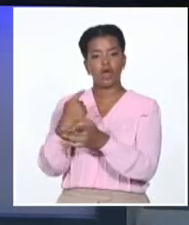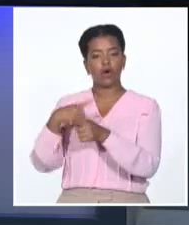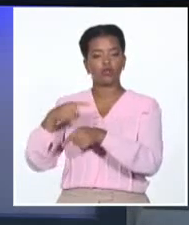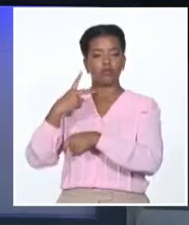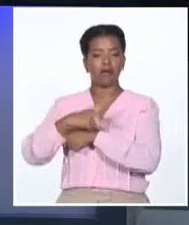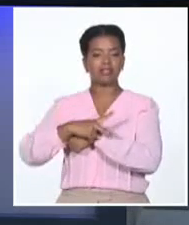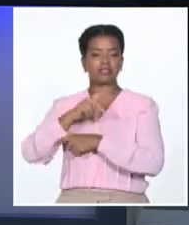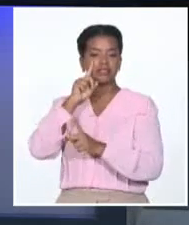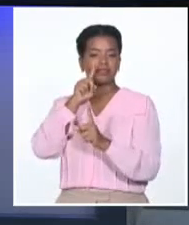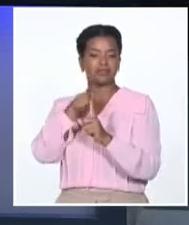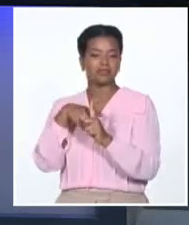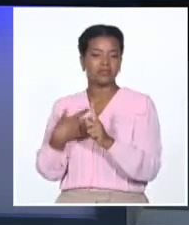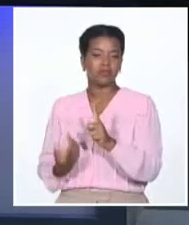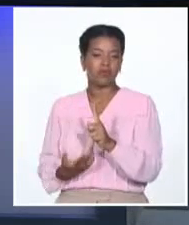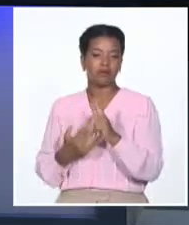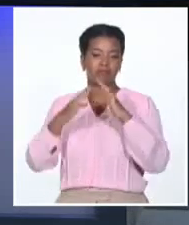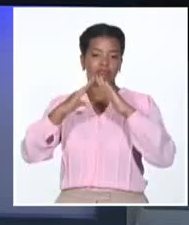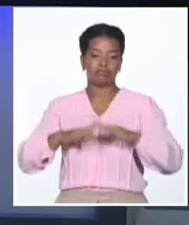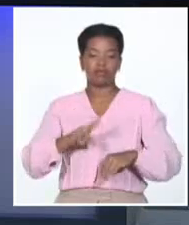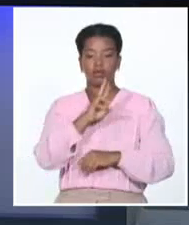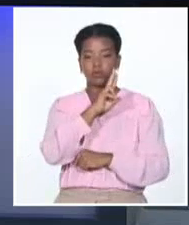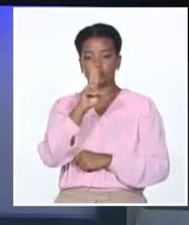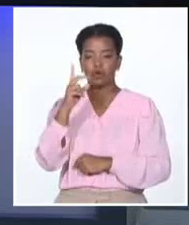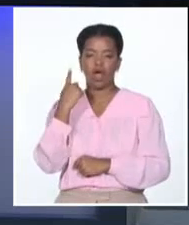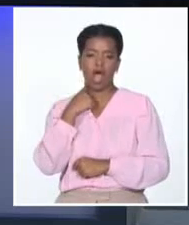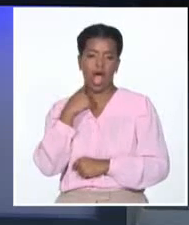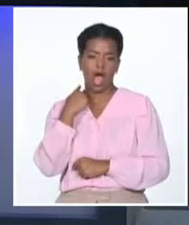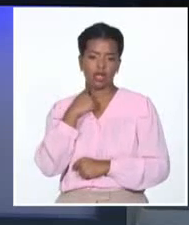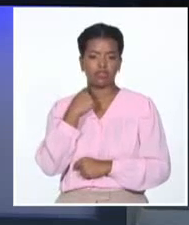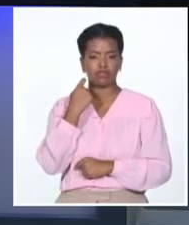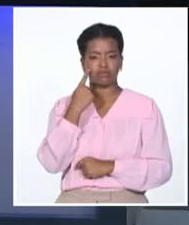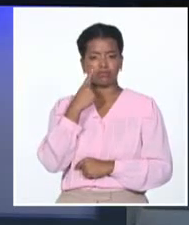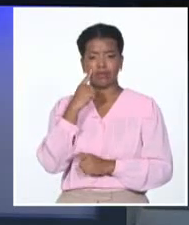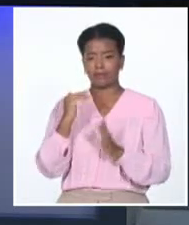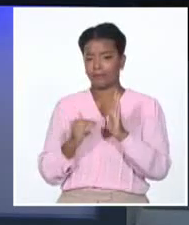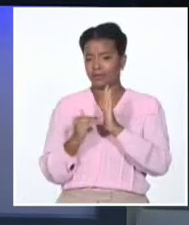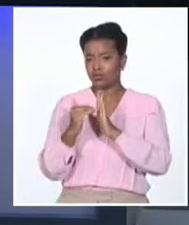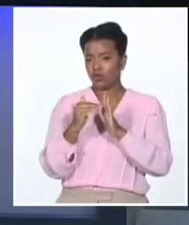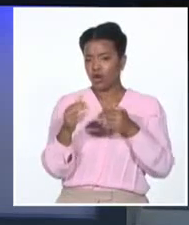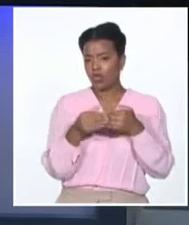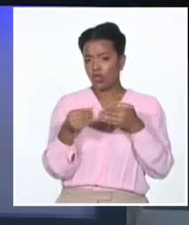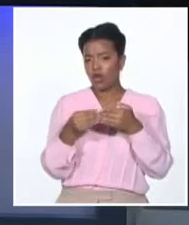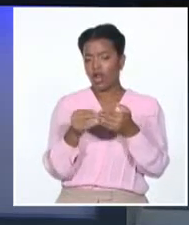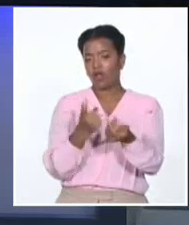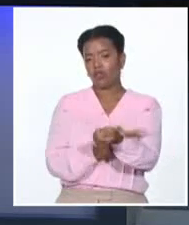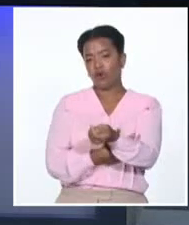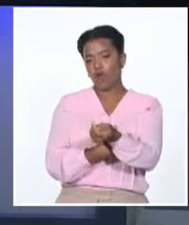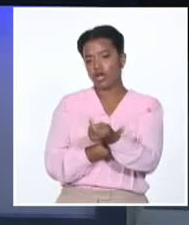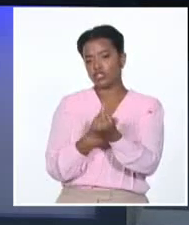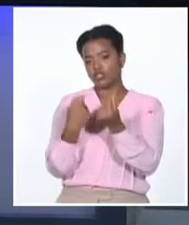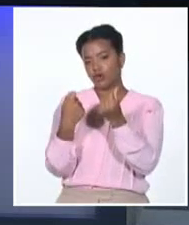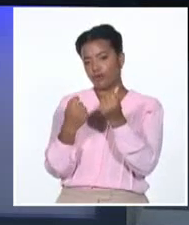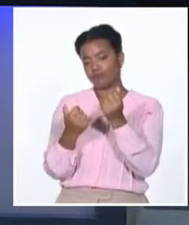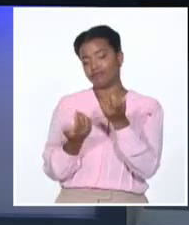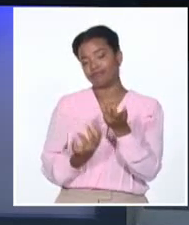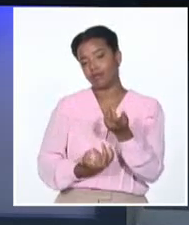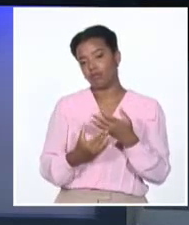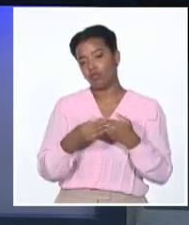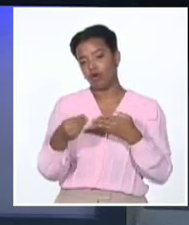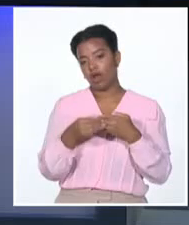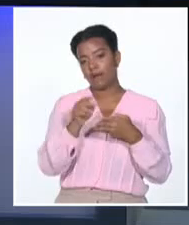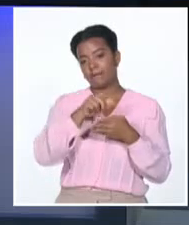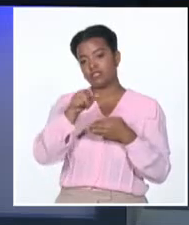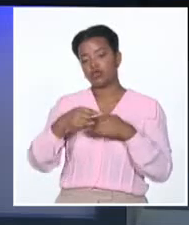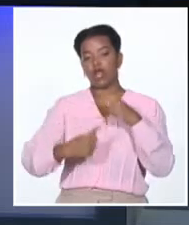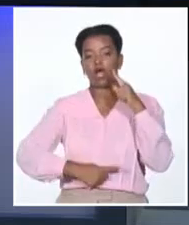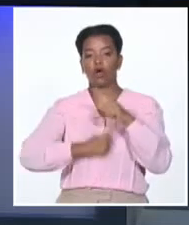y cada año destina decenas de millones de dólares a quienes se ofrecen a subvertir el orden interno en Cuba, ya sea de